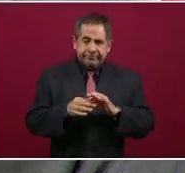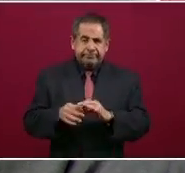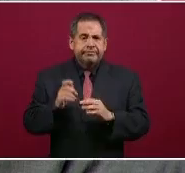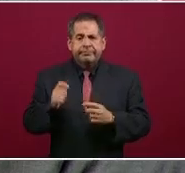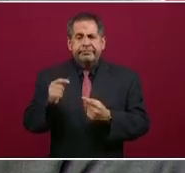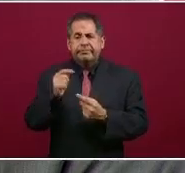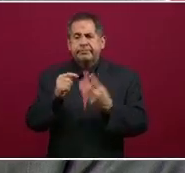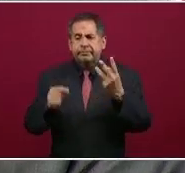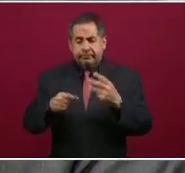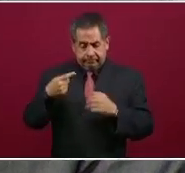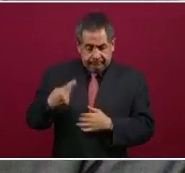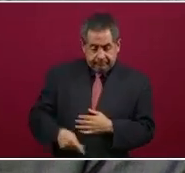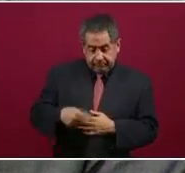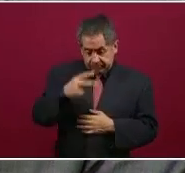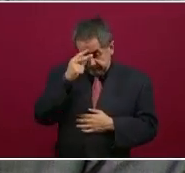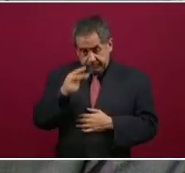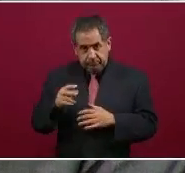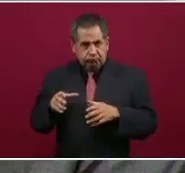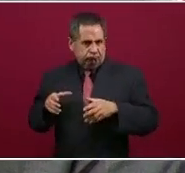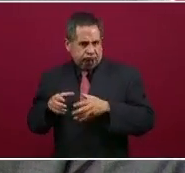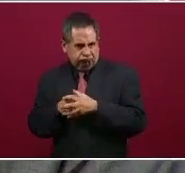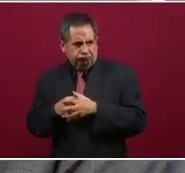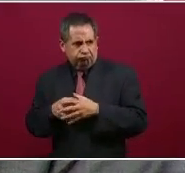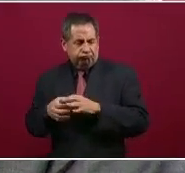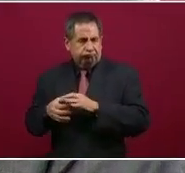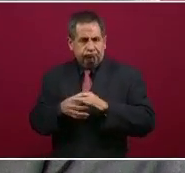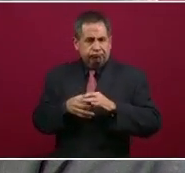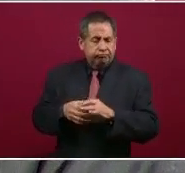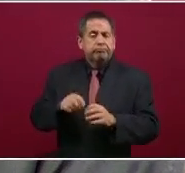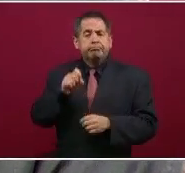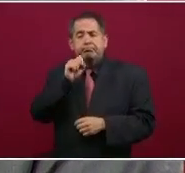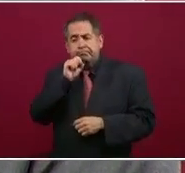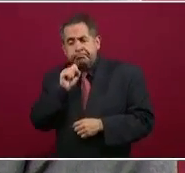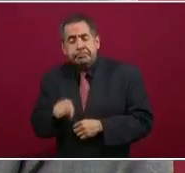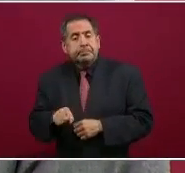en nuestro país como